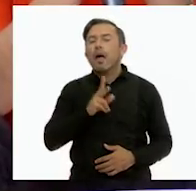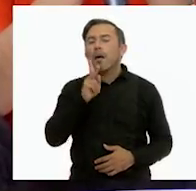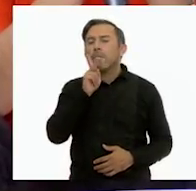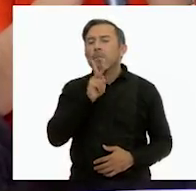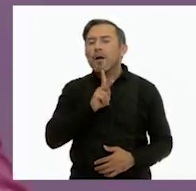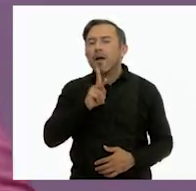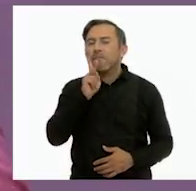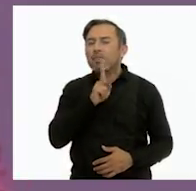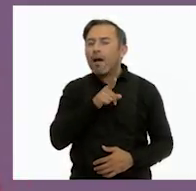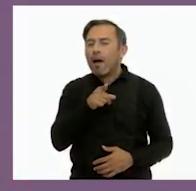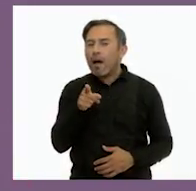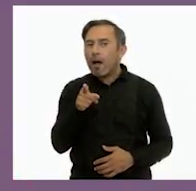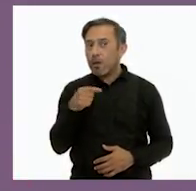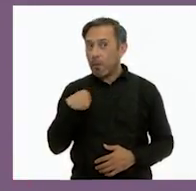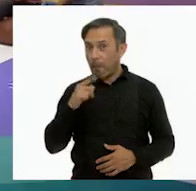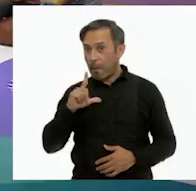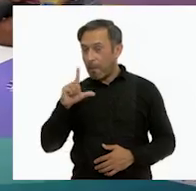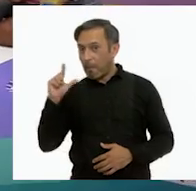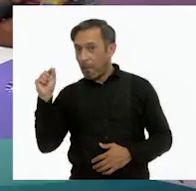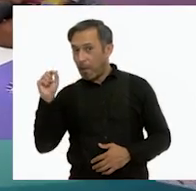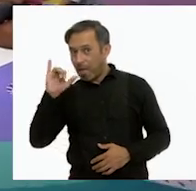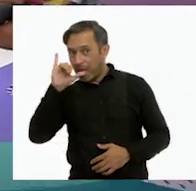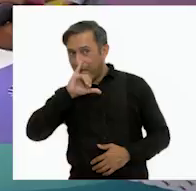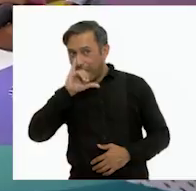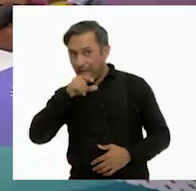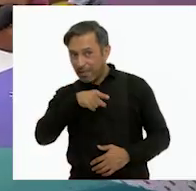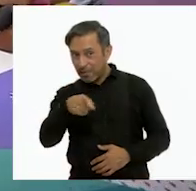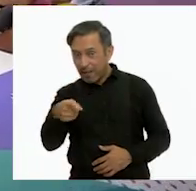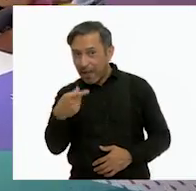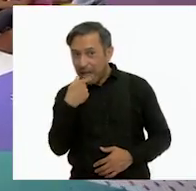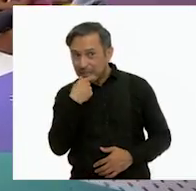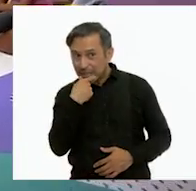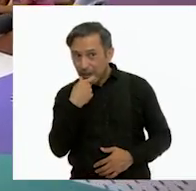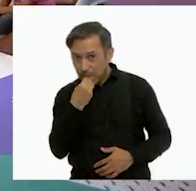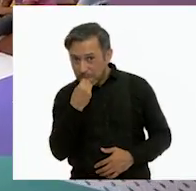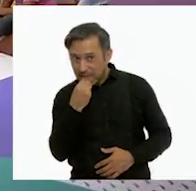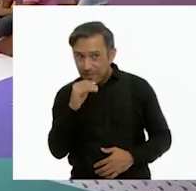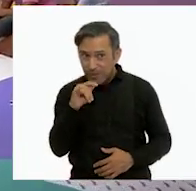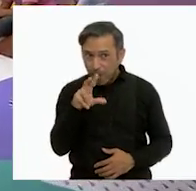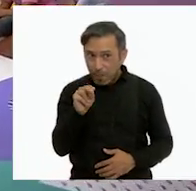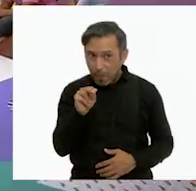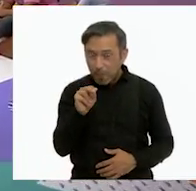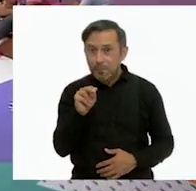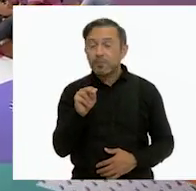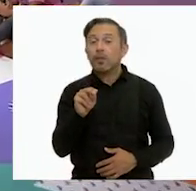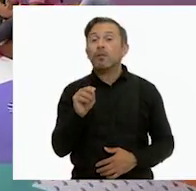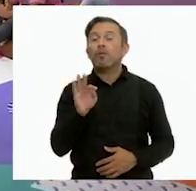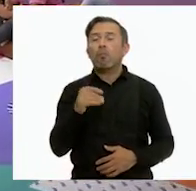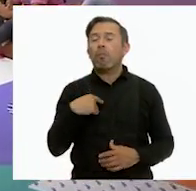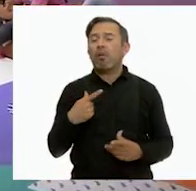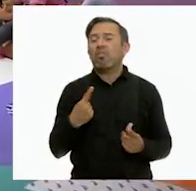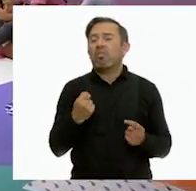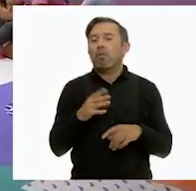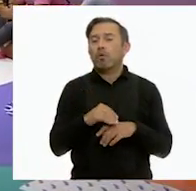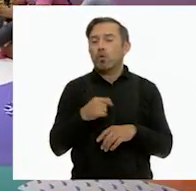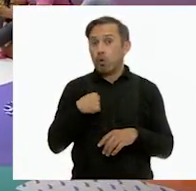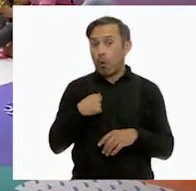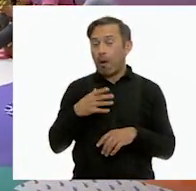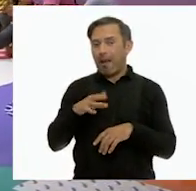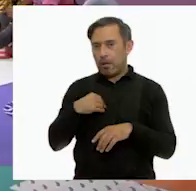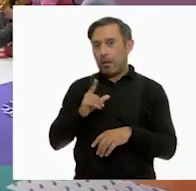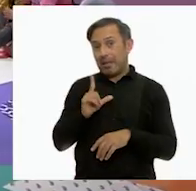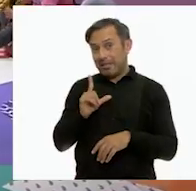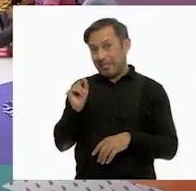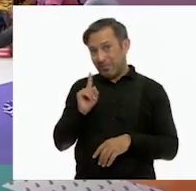se comían las galletas o no. Cuando uno se da permiso, yo me salí para ver quién se comía